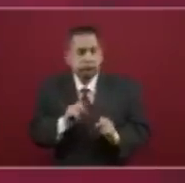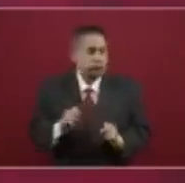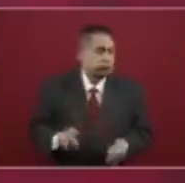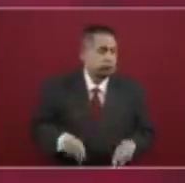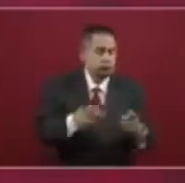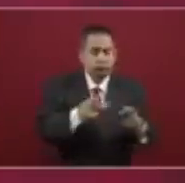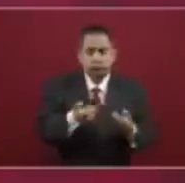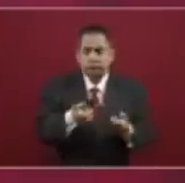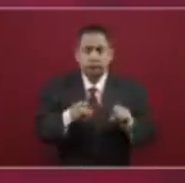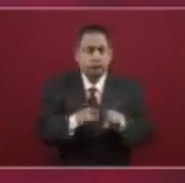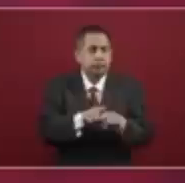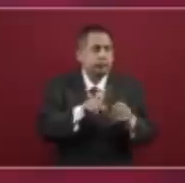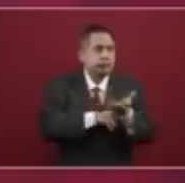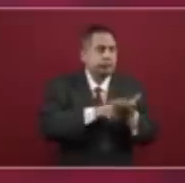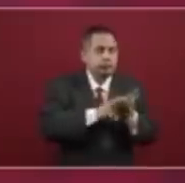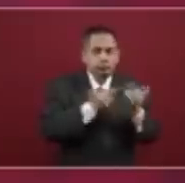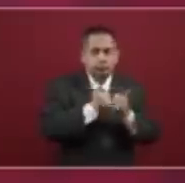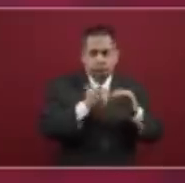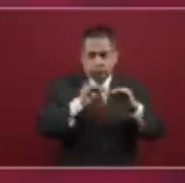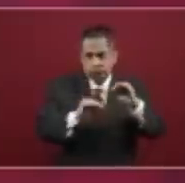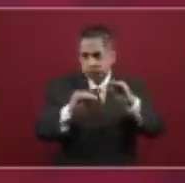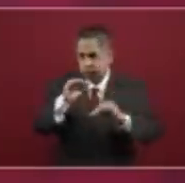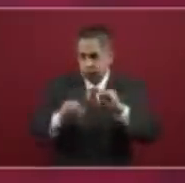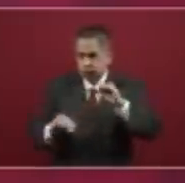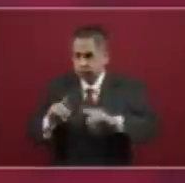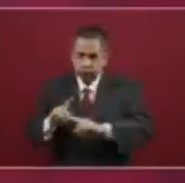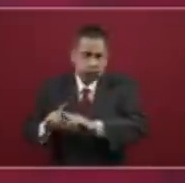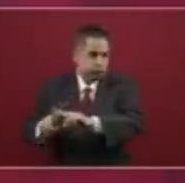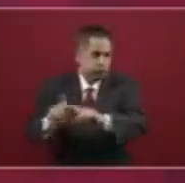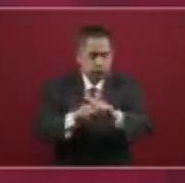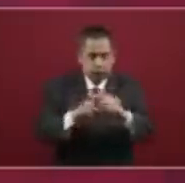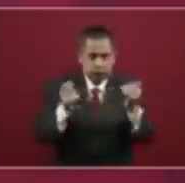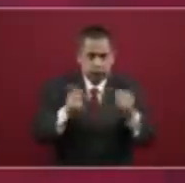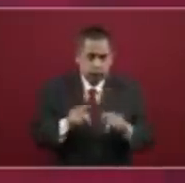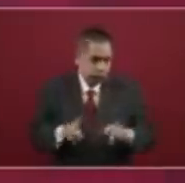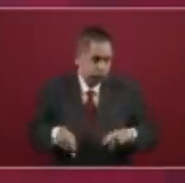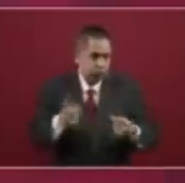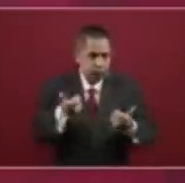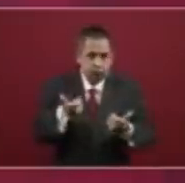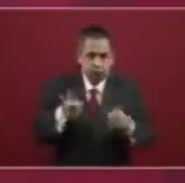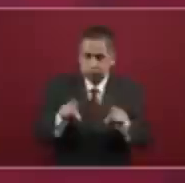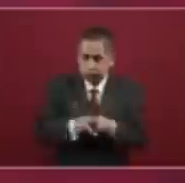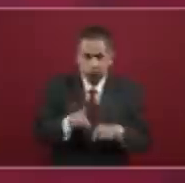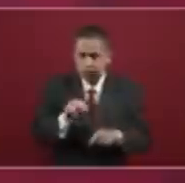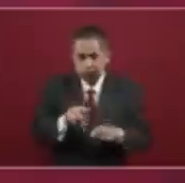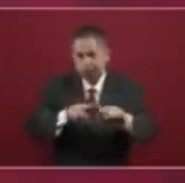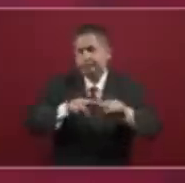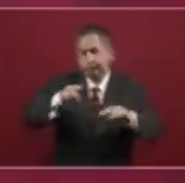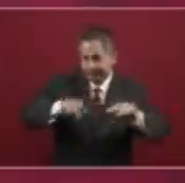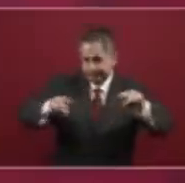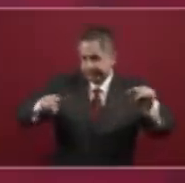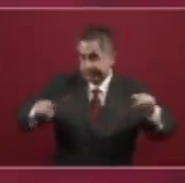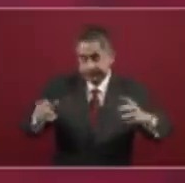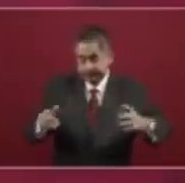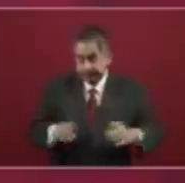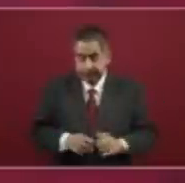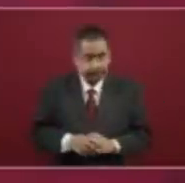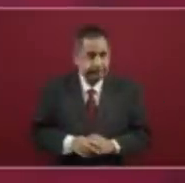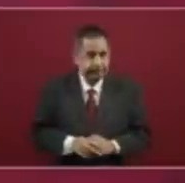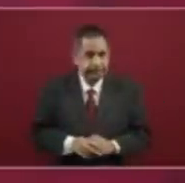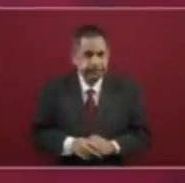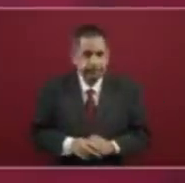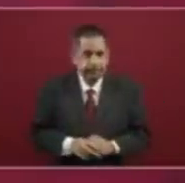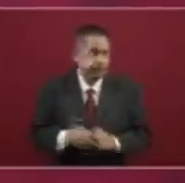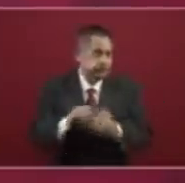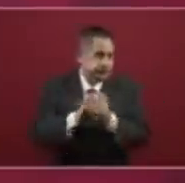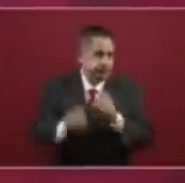mismo precio en todas las estaciones.